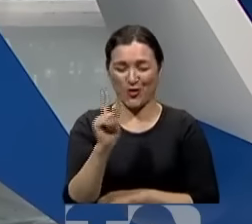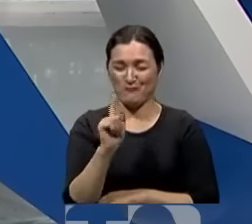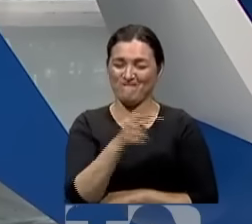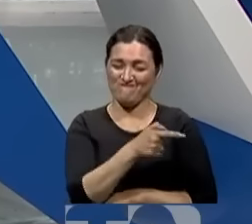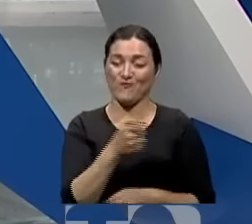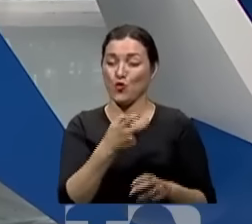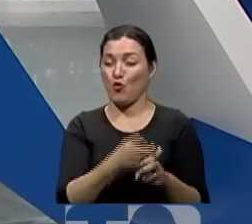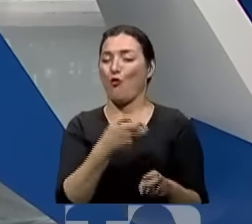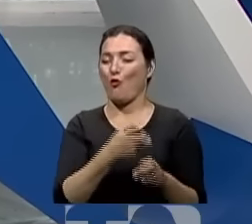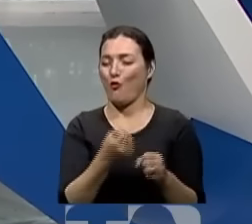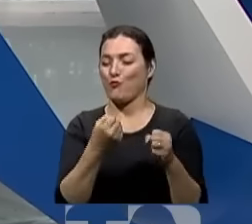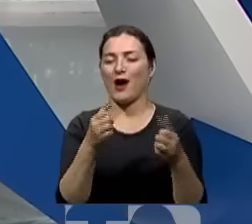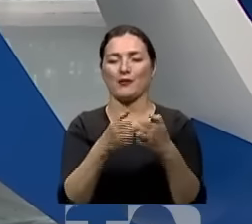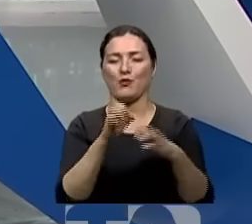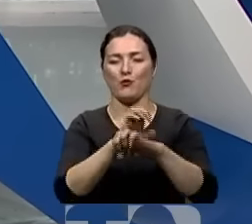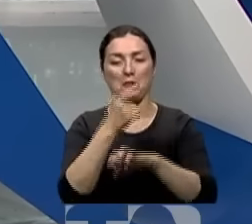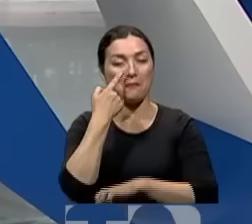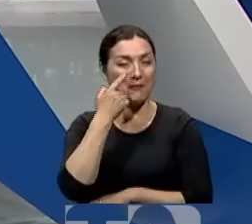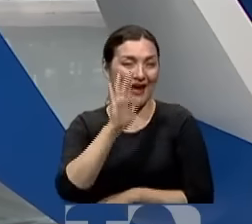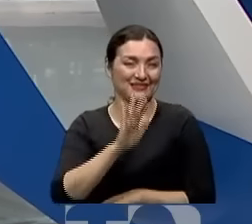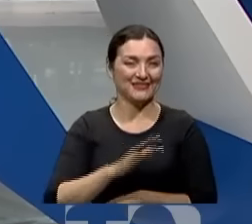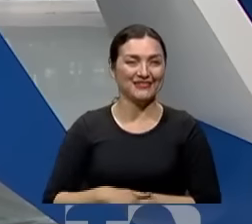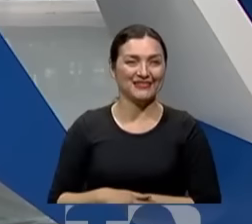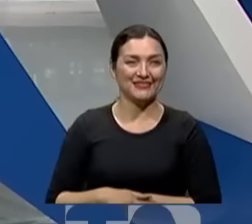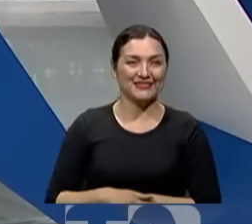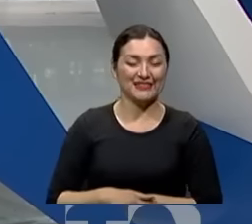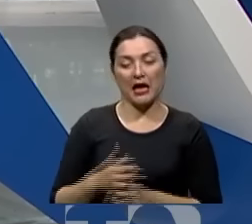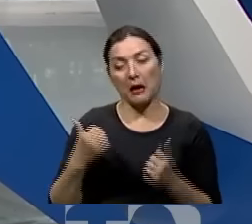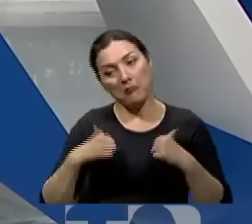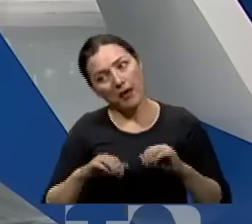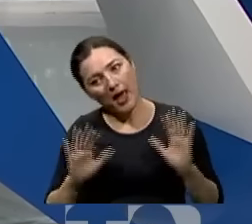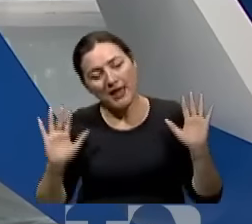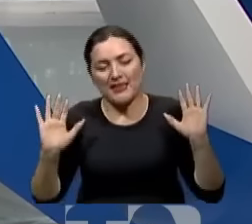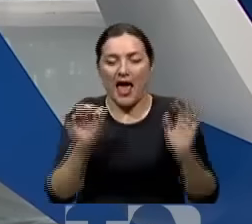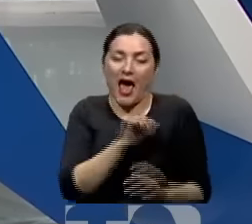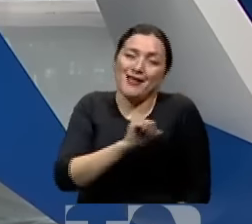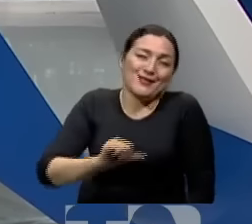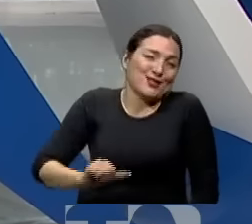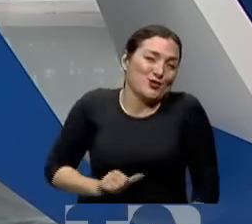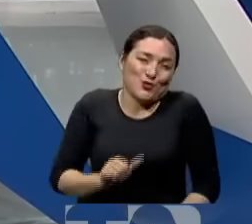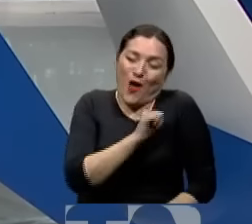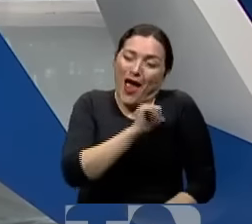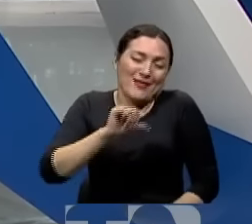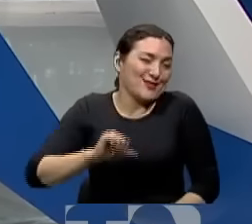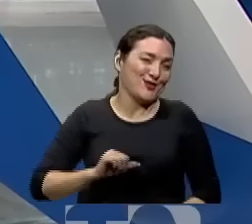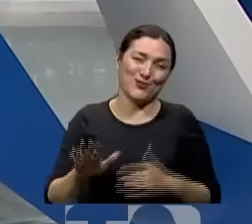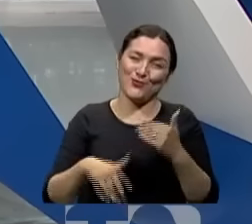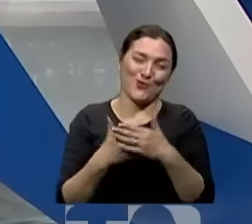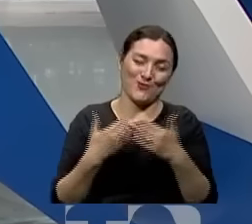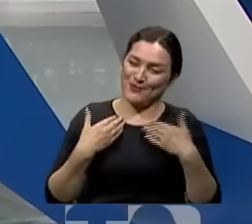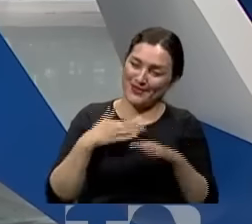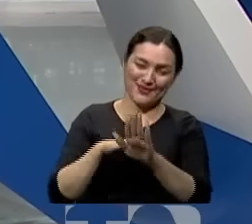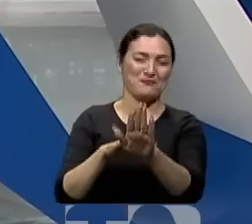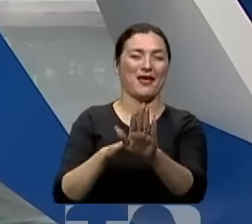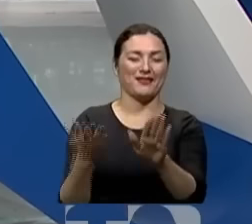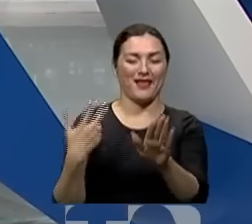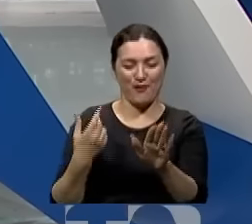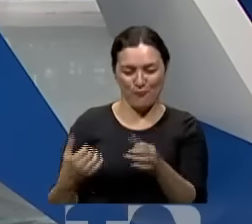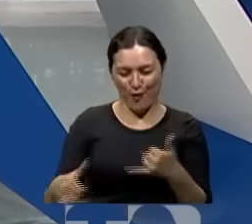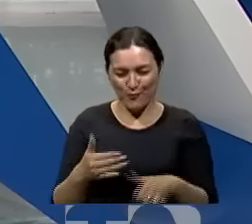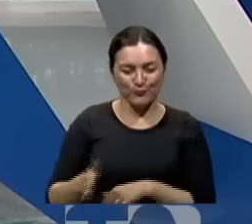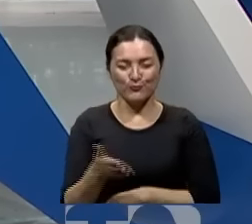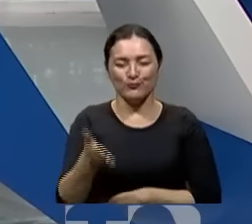es que ahí nos veremos. Qué pena incomodarlos, ahí vamos con toda la actitud. Qué pena incomodarlos, bueno, qué lindo. Qué y como siempre